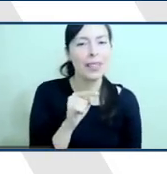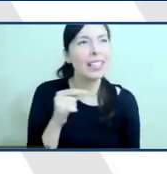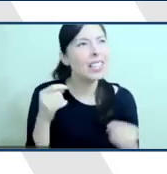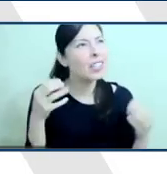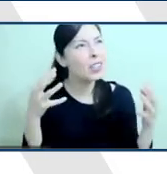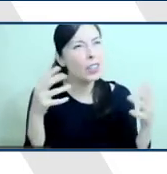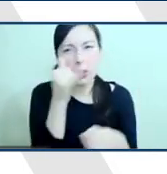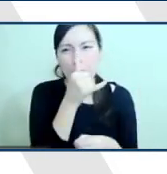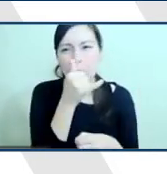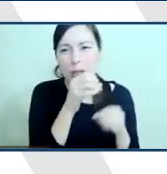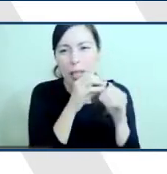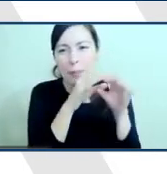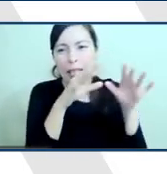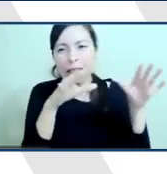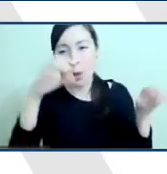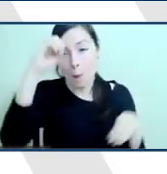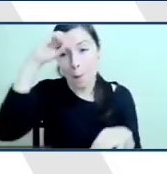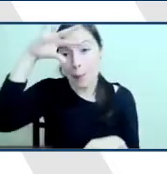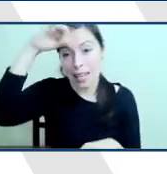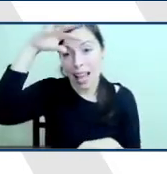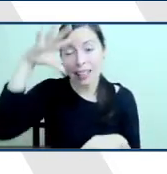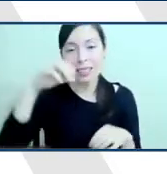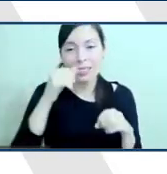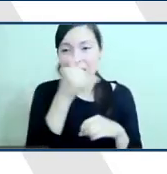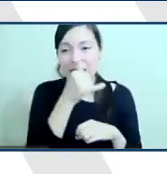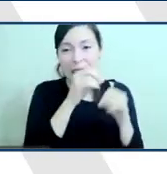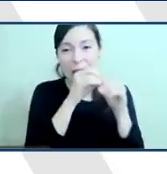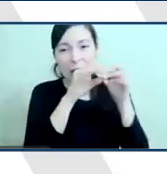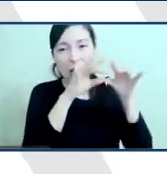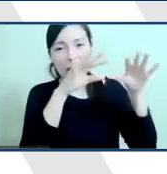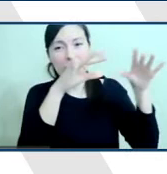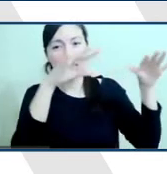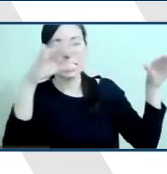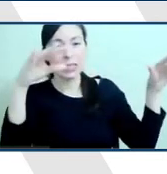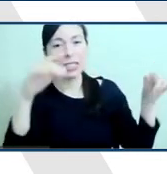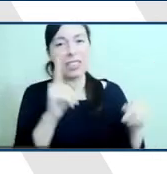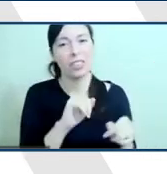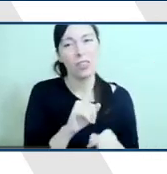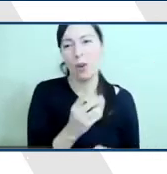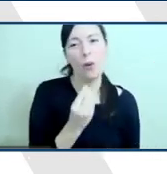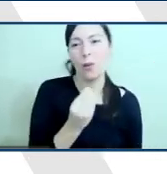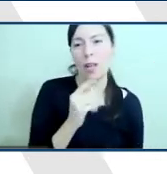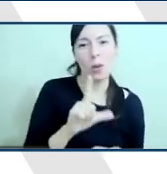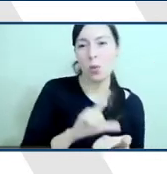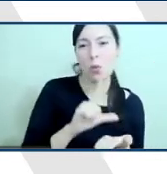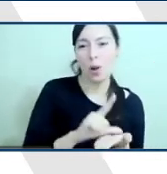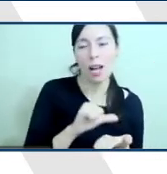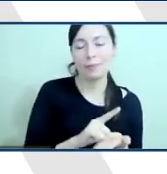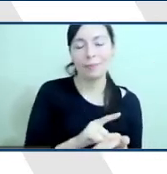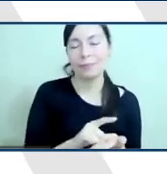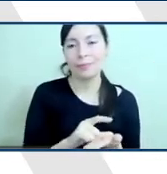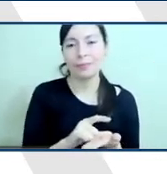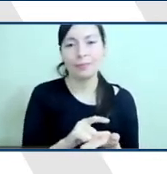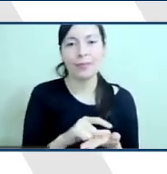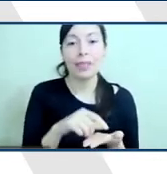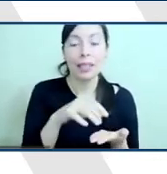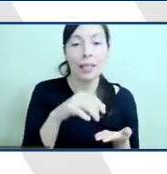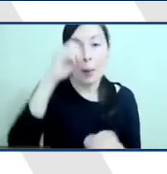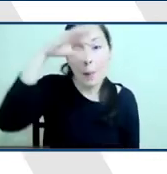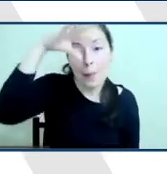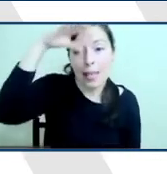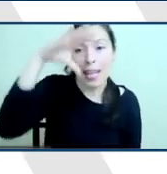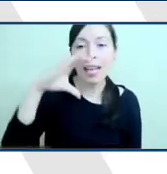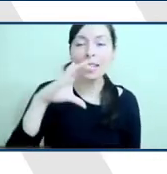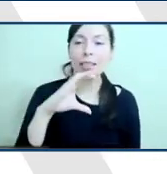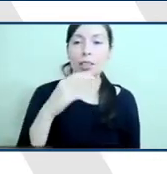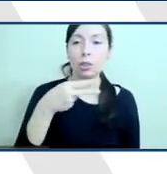una minera, de modo que no era un buen lugar. De hecho la mina de Chuquicamata no era un buen lugar,